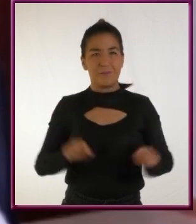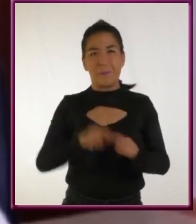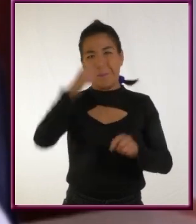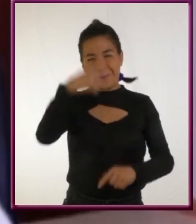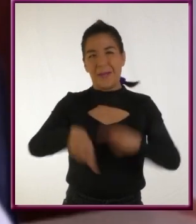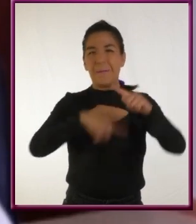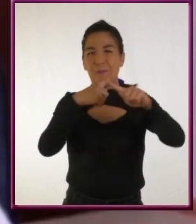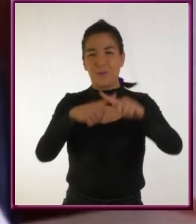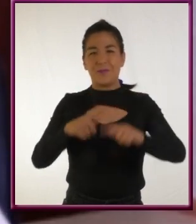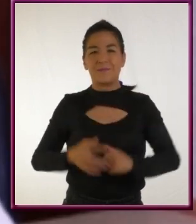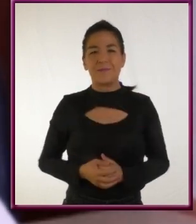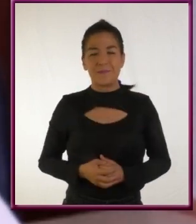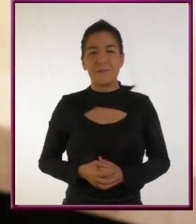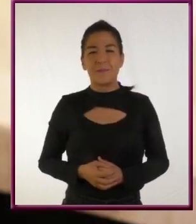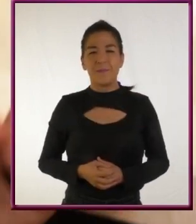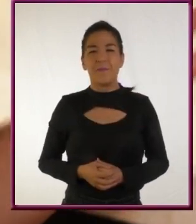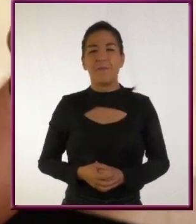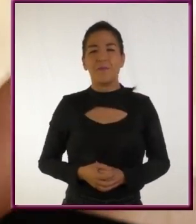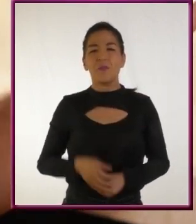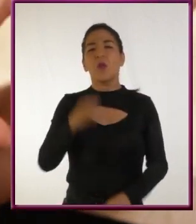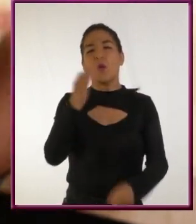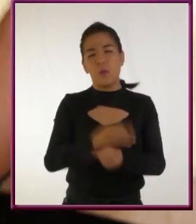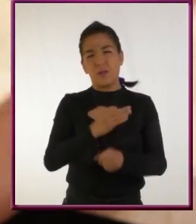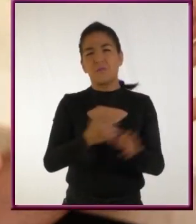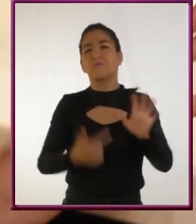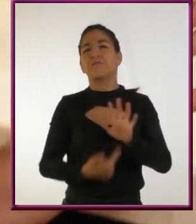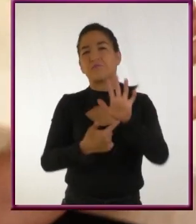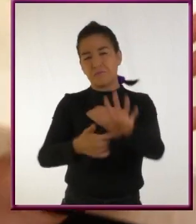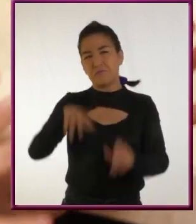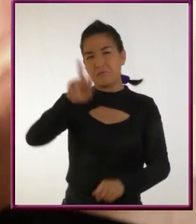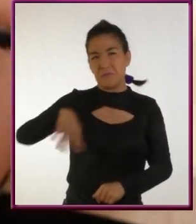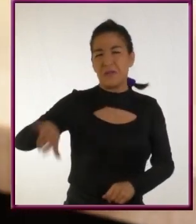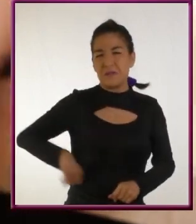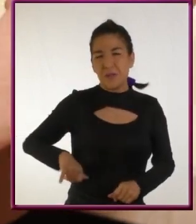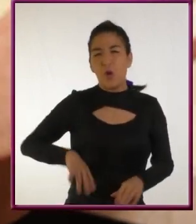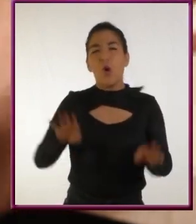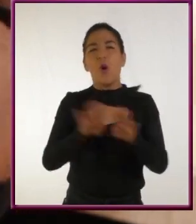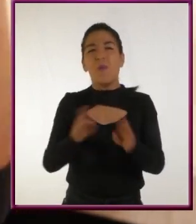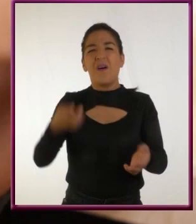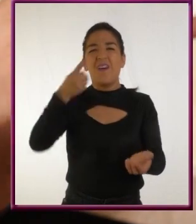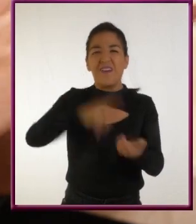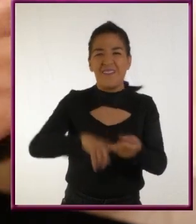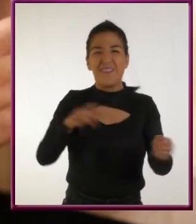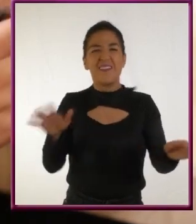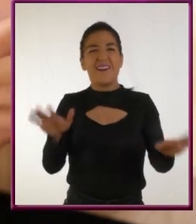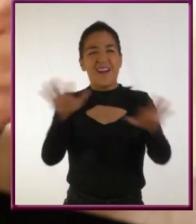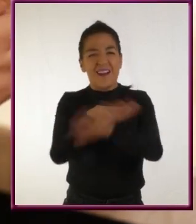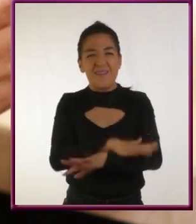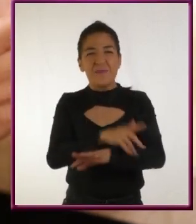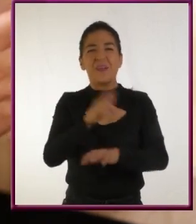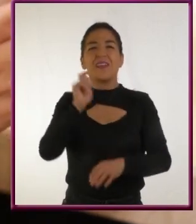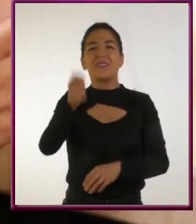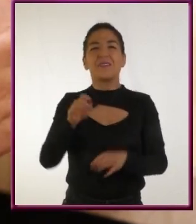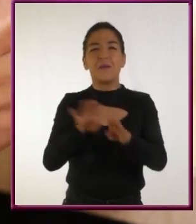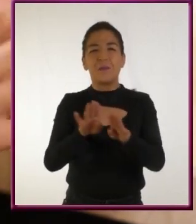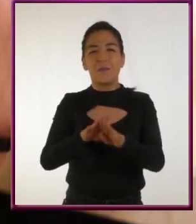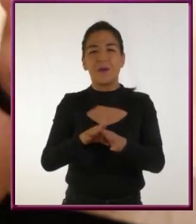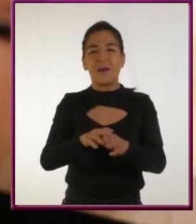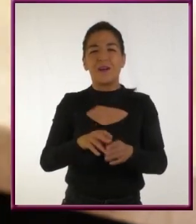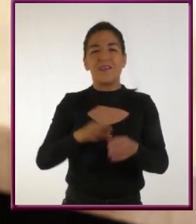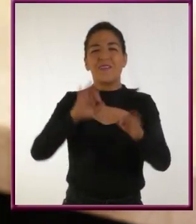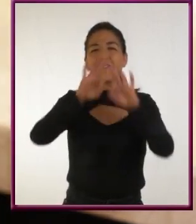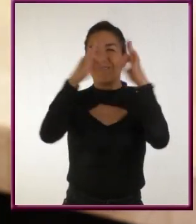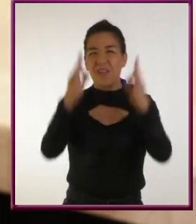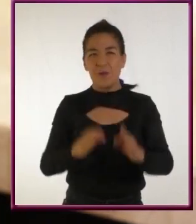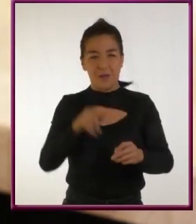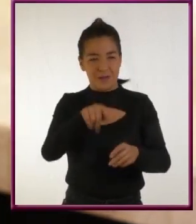tabla de multiplicar y por eso es útil. Y es muy interesante lo que nos muestra porque aparecen transformaciones de rotación en un plano